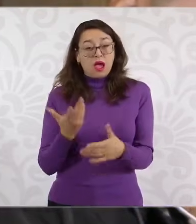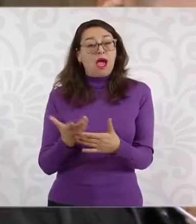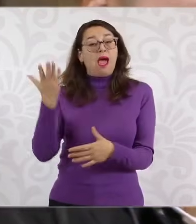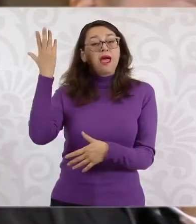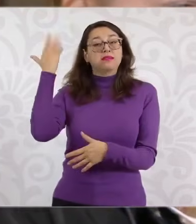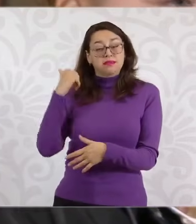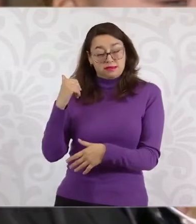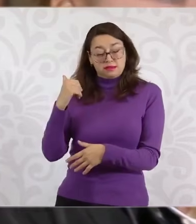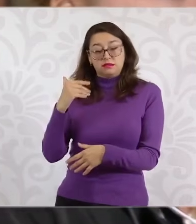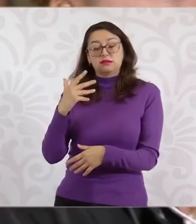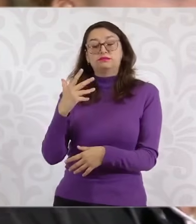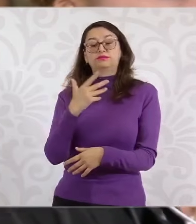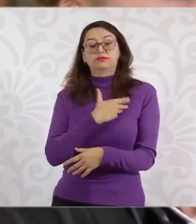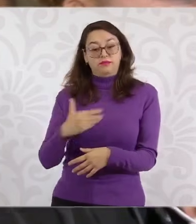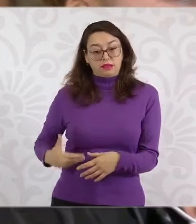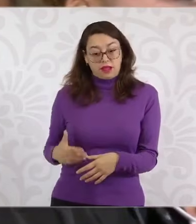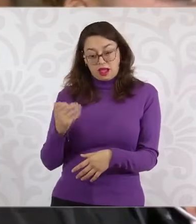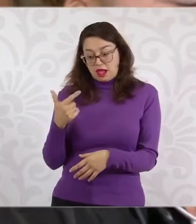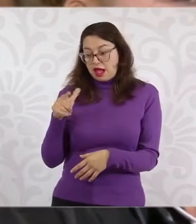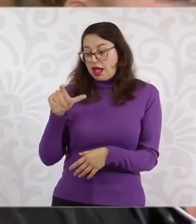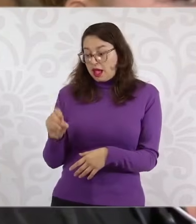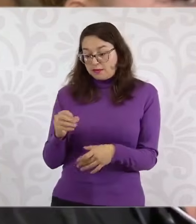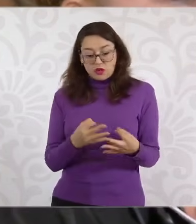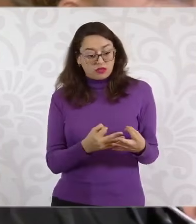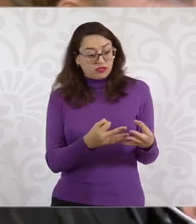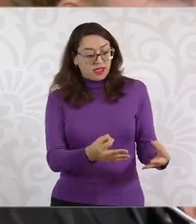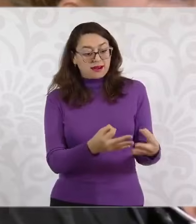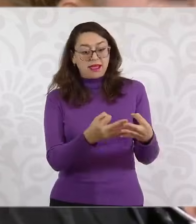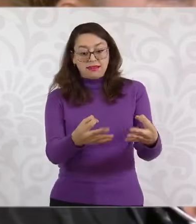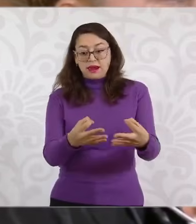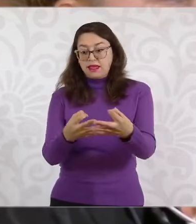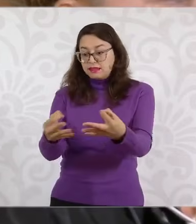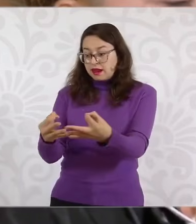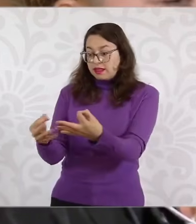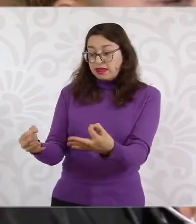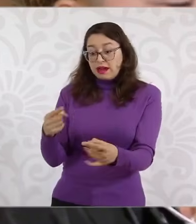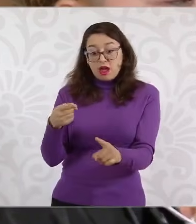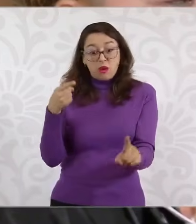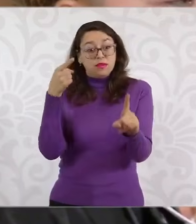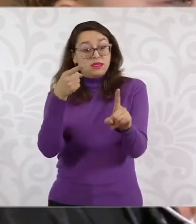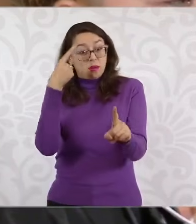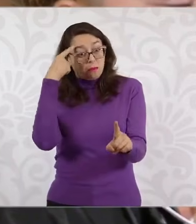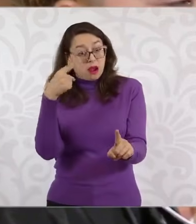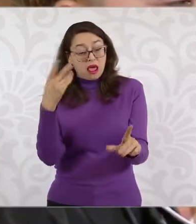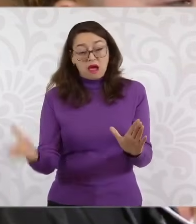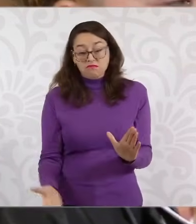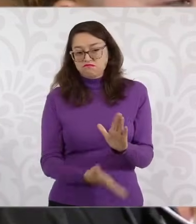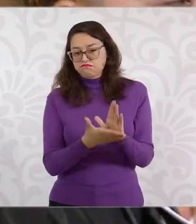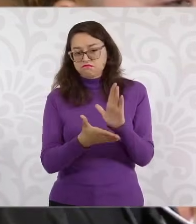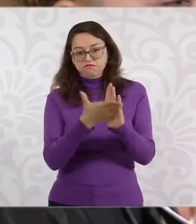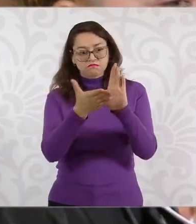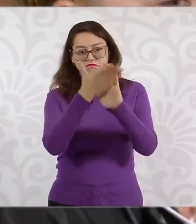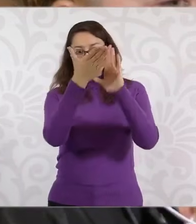Obrador, todos esos espacios que eran para futuros desarrollos y que no se vendieron o que no se han vendido porque